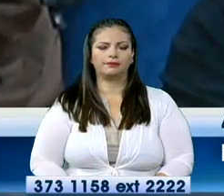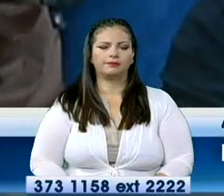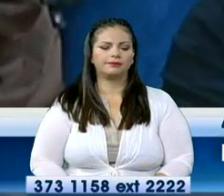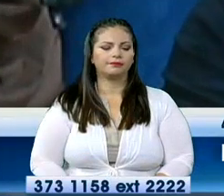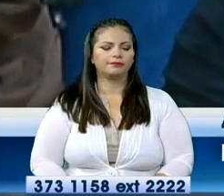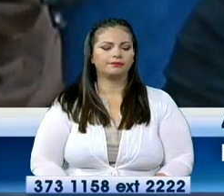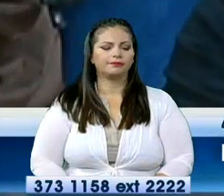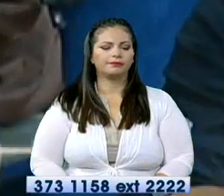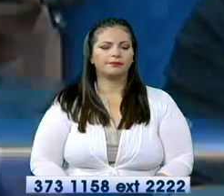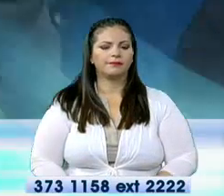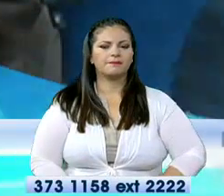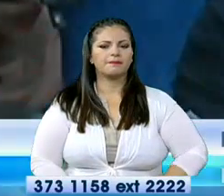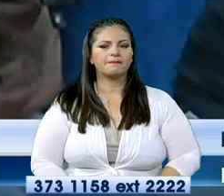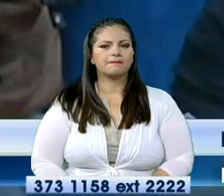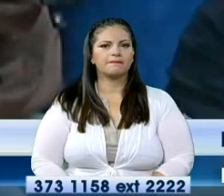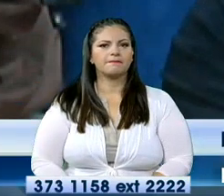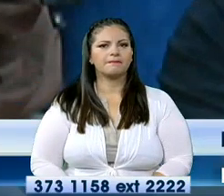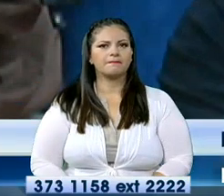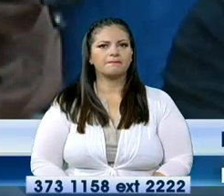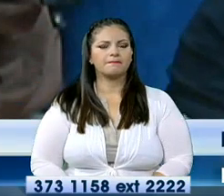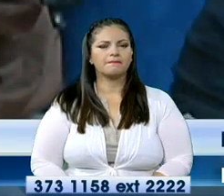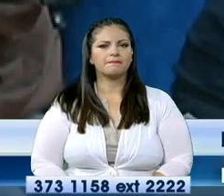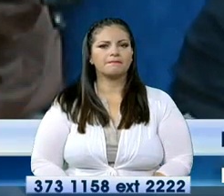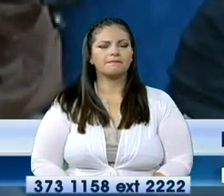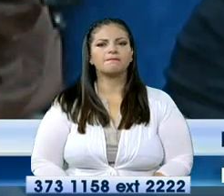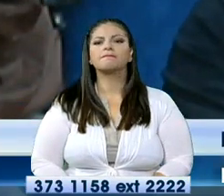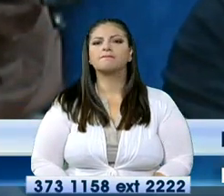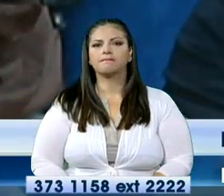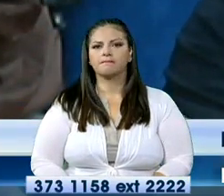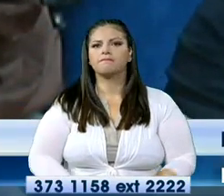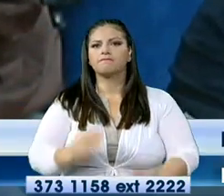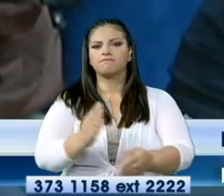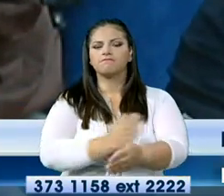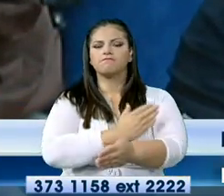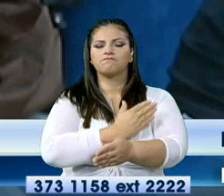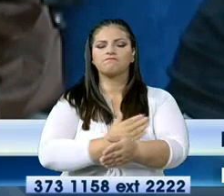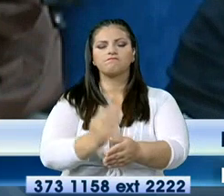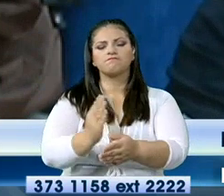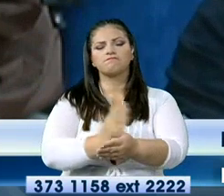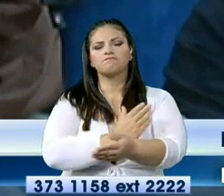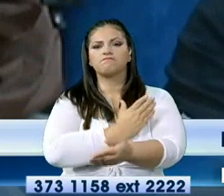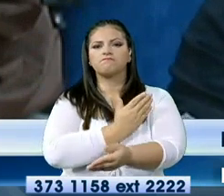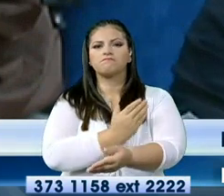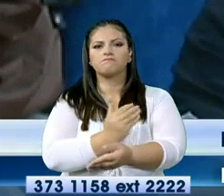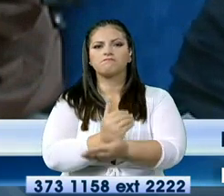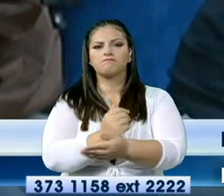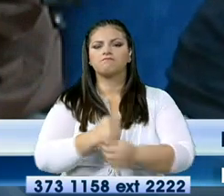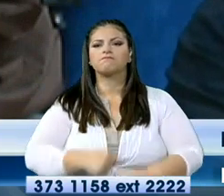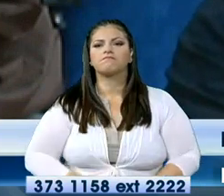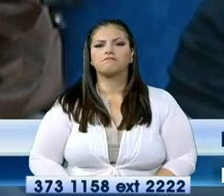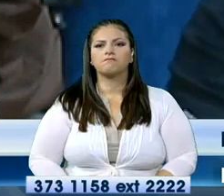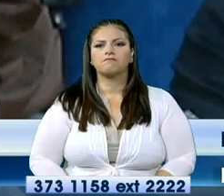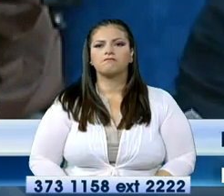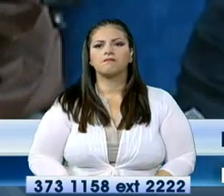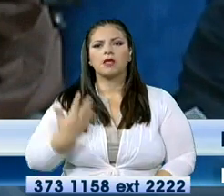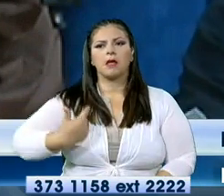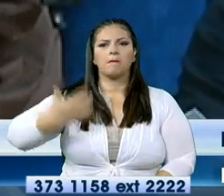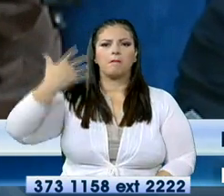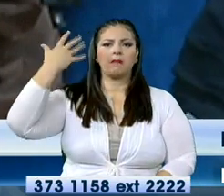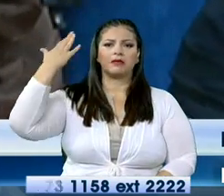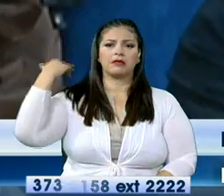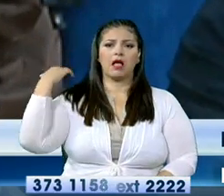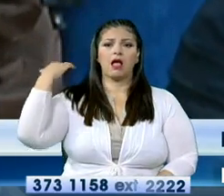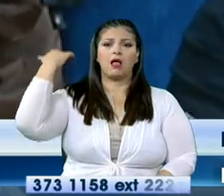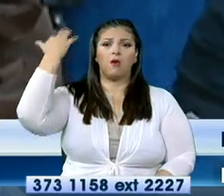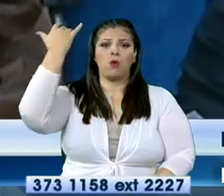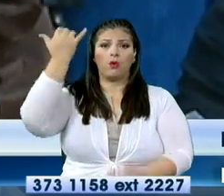Sinfónica es la orquesta académica es una orquesta clásica pero nosotros vamos a tocar la música de todos gustos